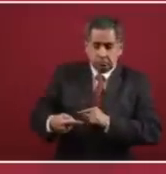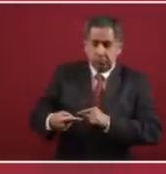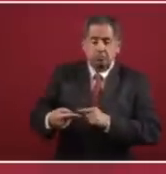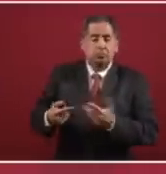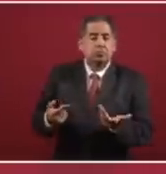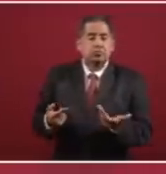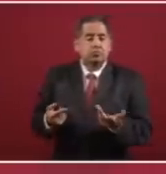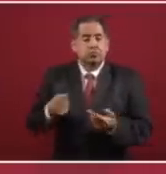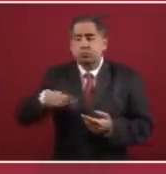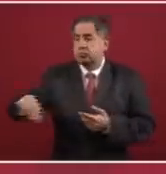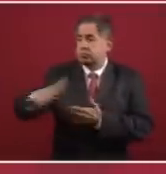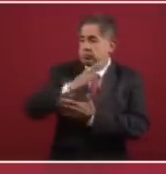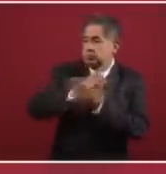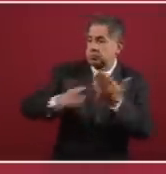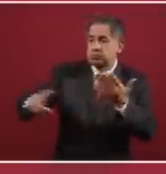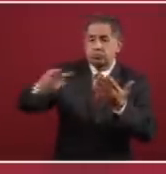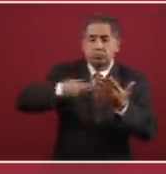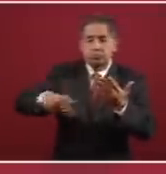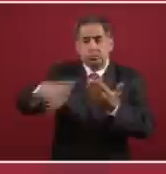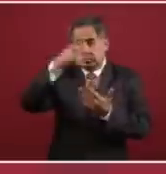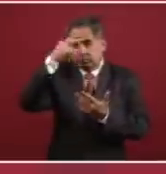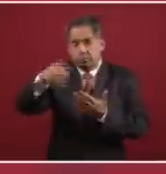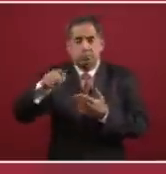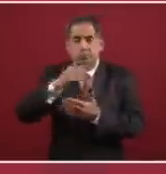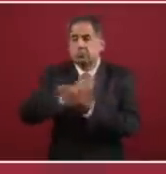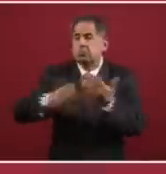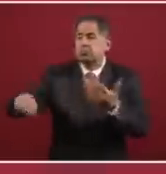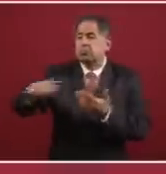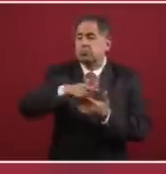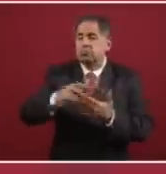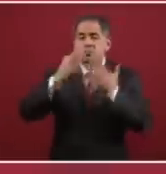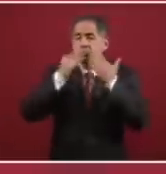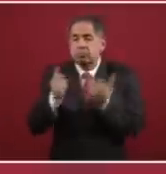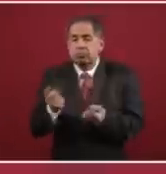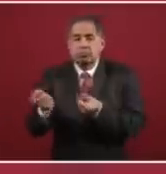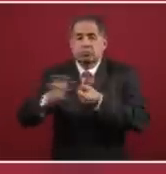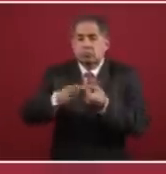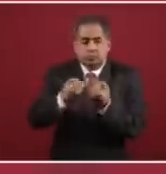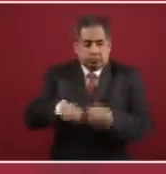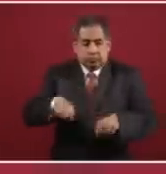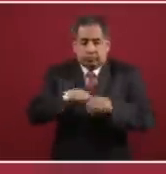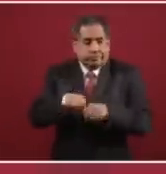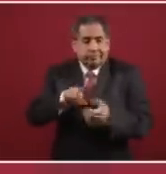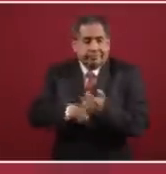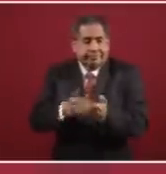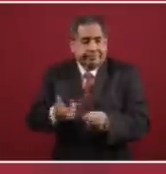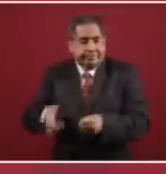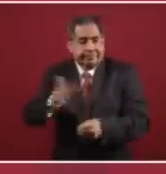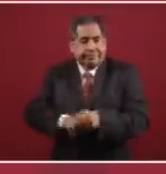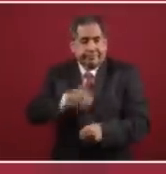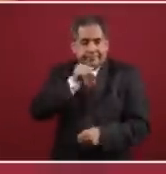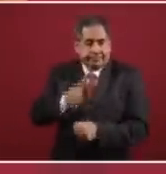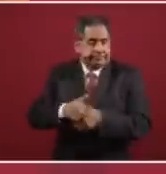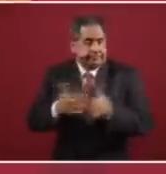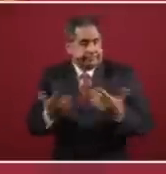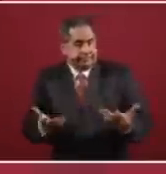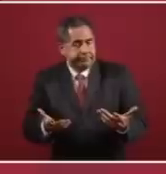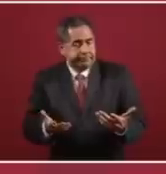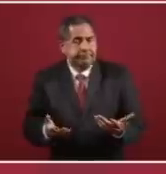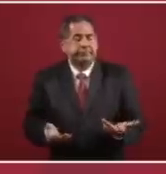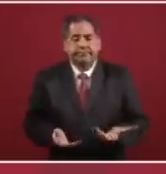y la mitad de los mexicanos no tienen seguridad social. O sea, lo que